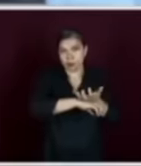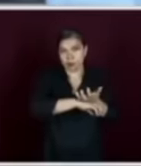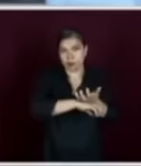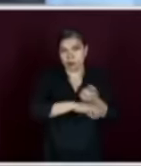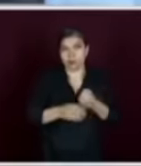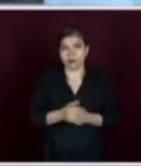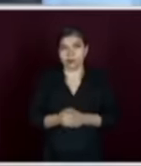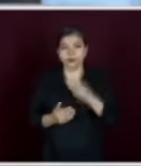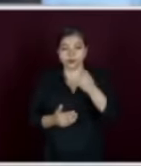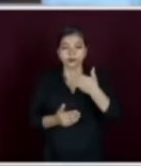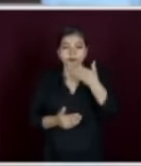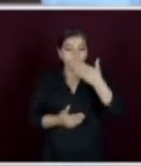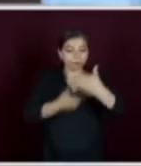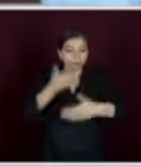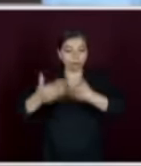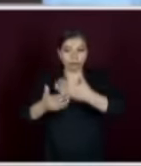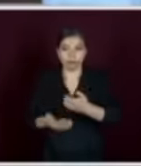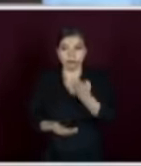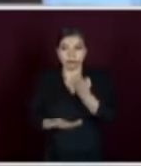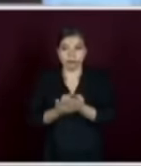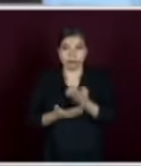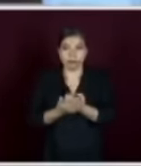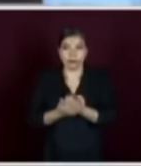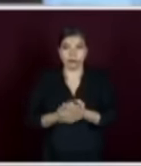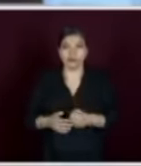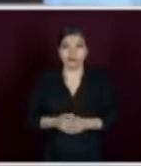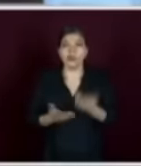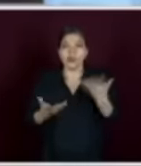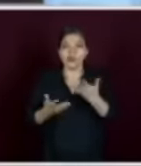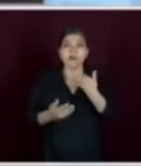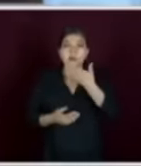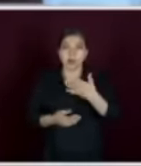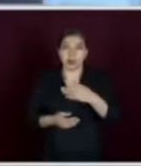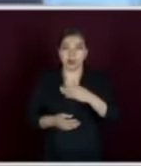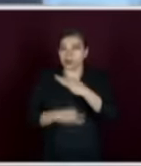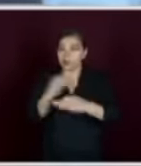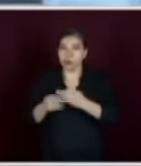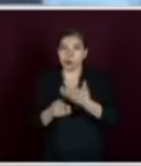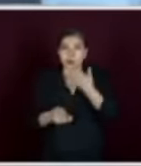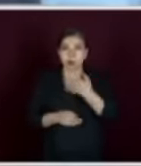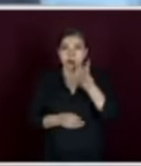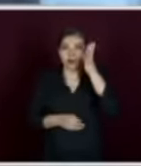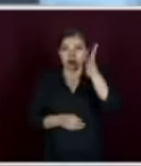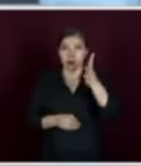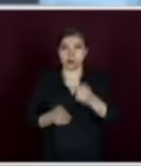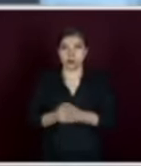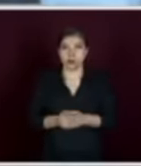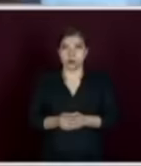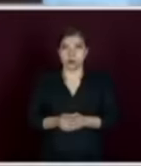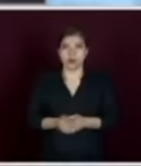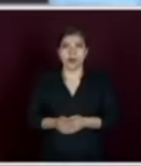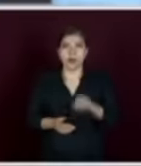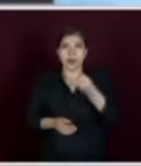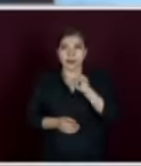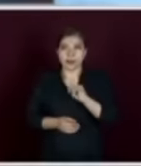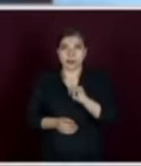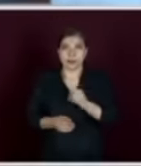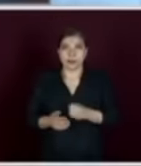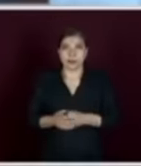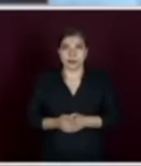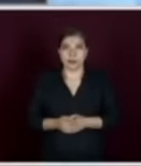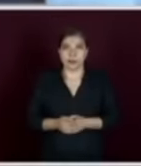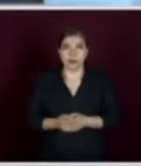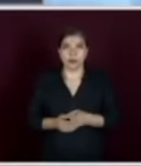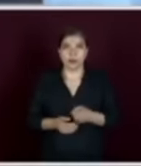El crecimiento económico supera todas las predicciones. El peso ha sido una de